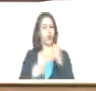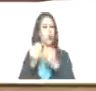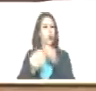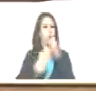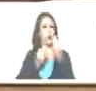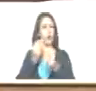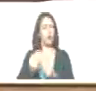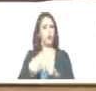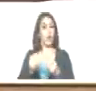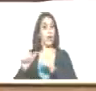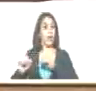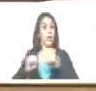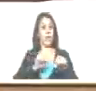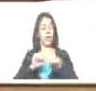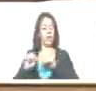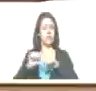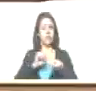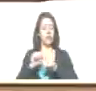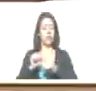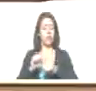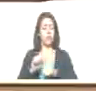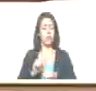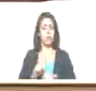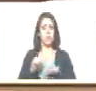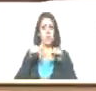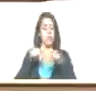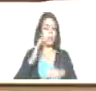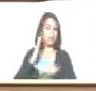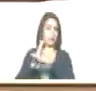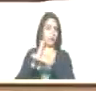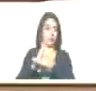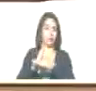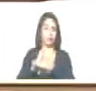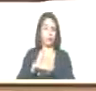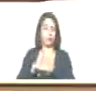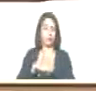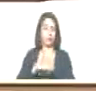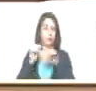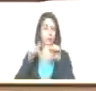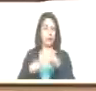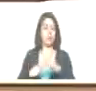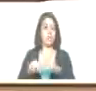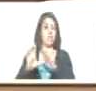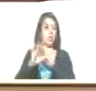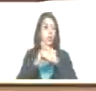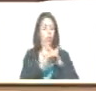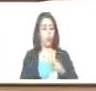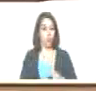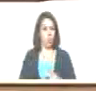esas acciones, en ese bloqueo, en el robo descarado.